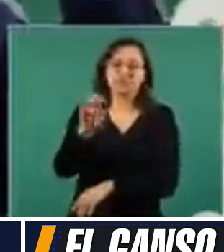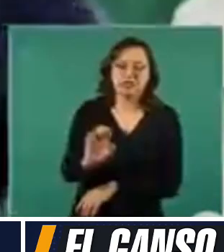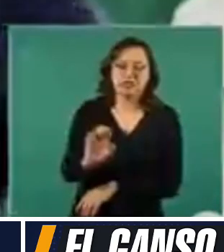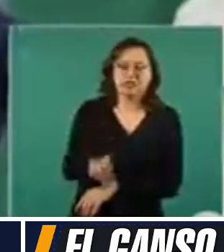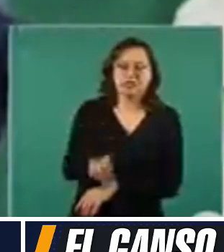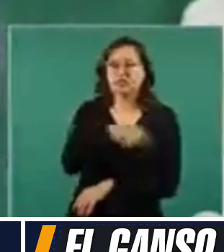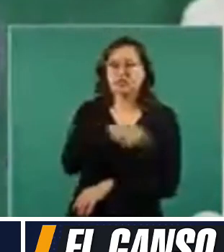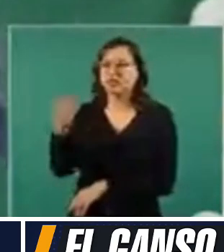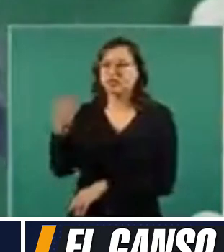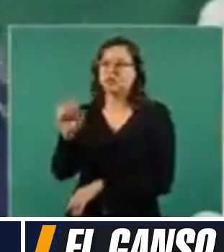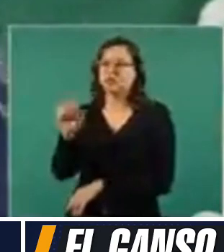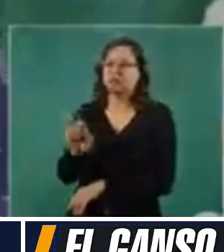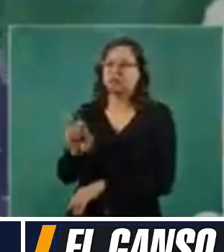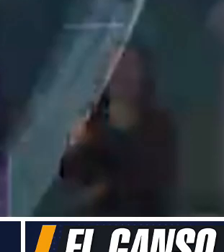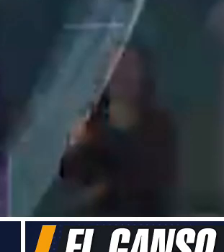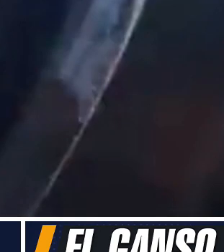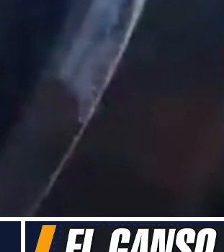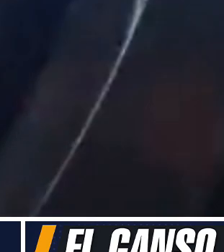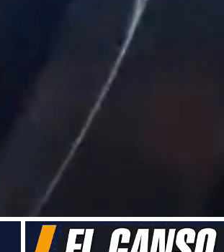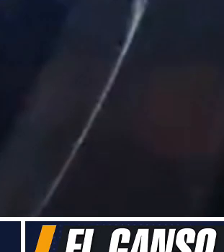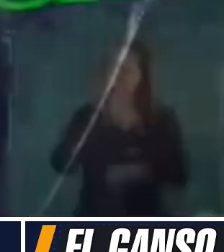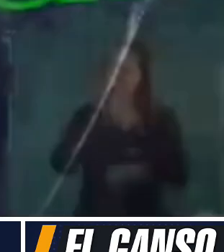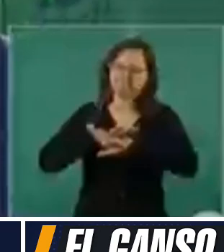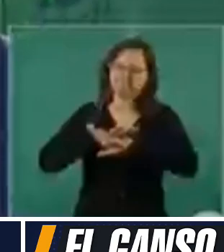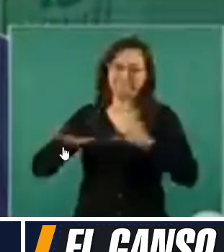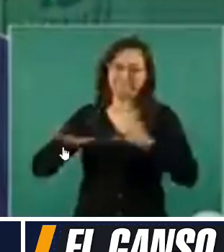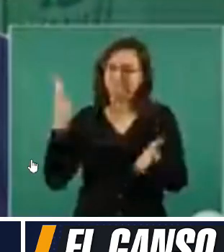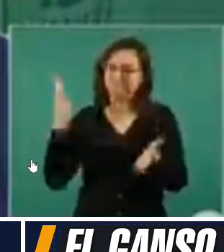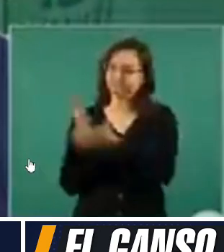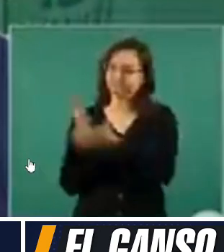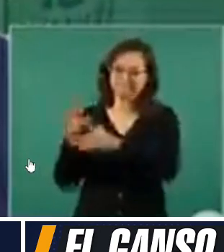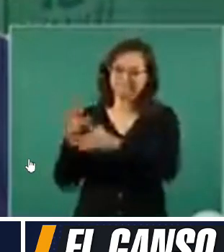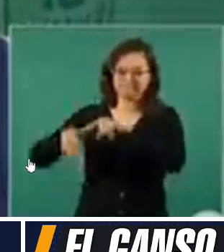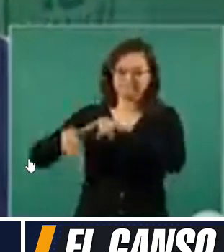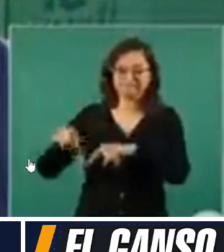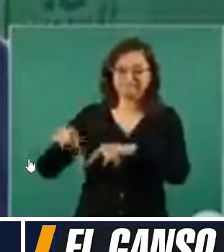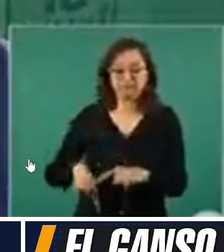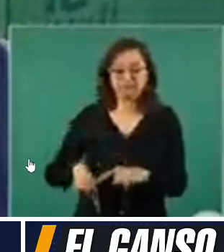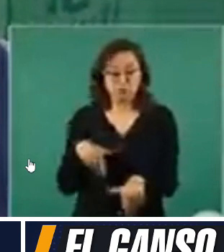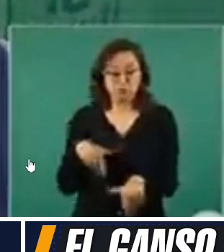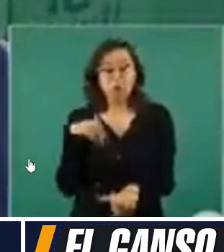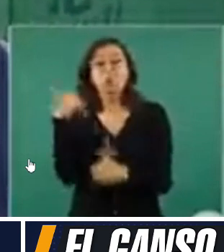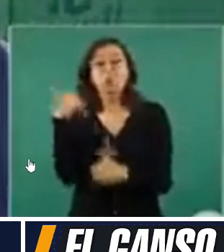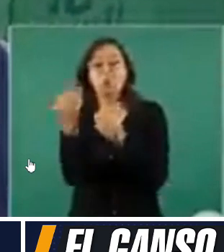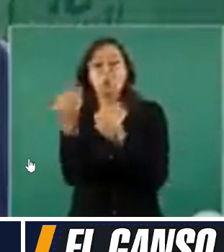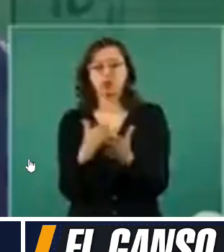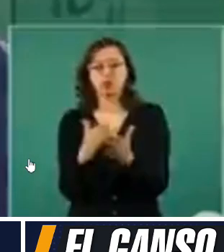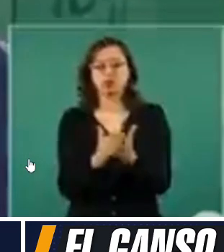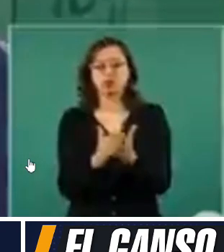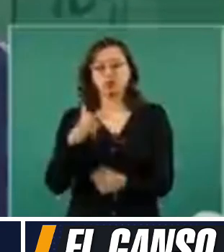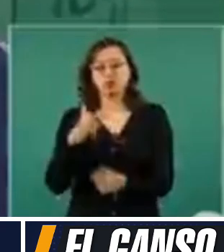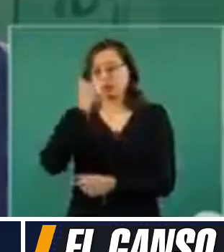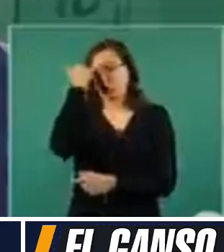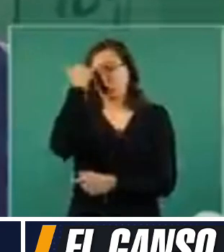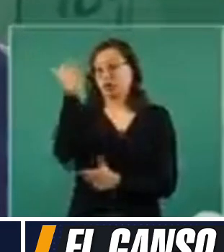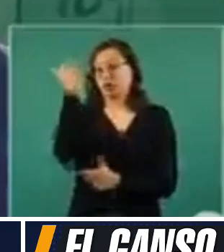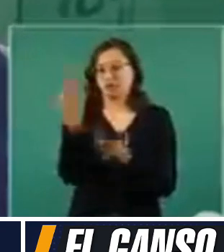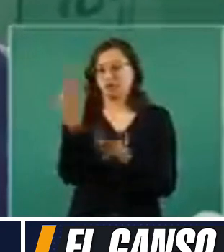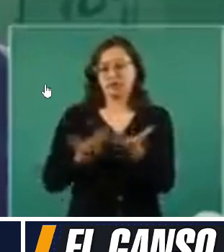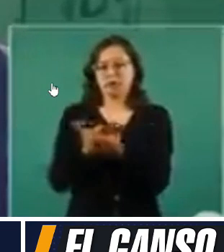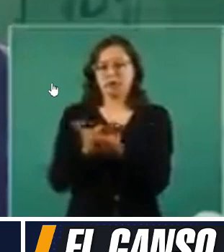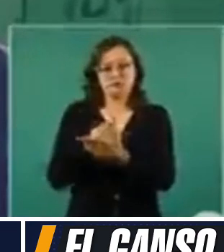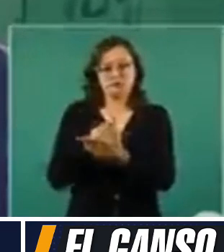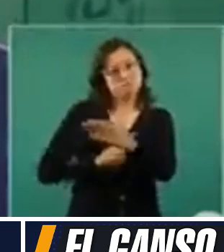INE y del tribunal. Por eso voy a presentar la iniciativa de